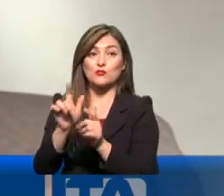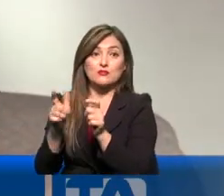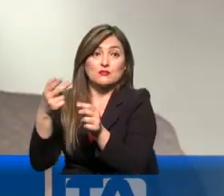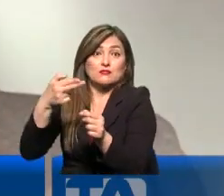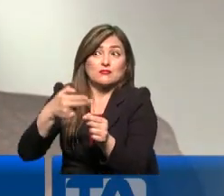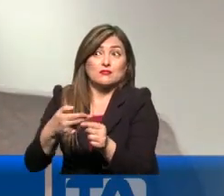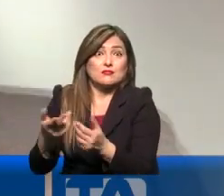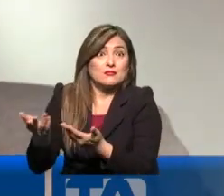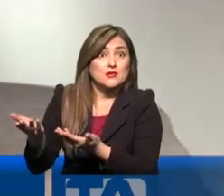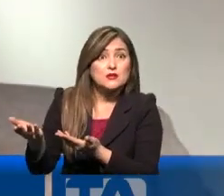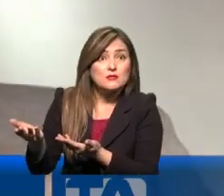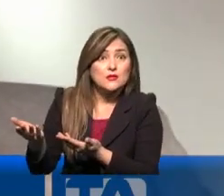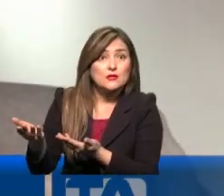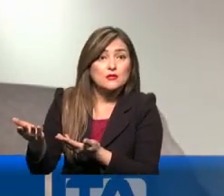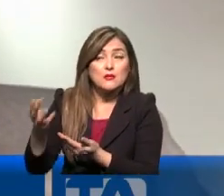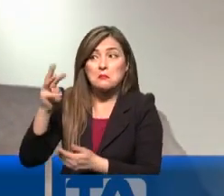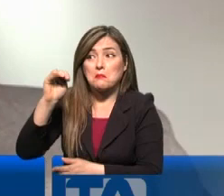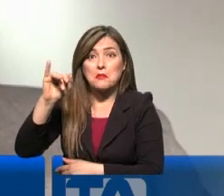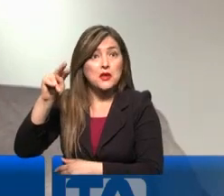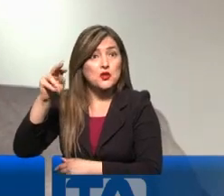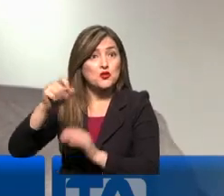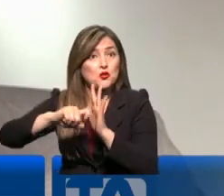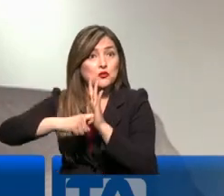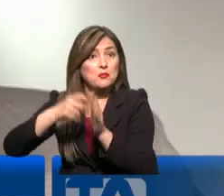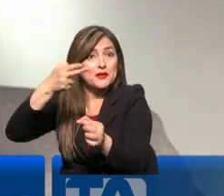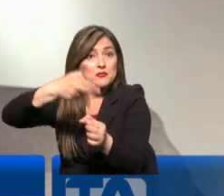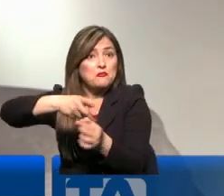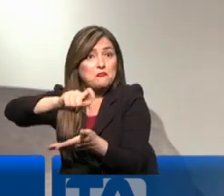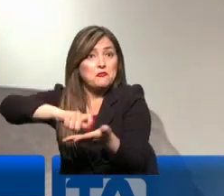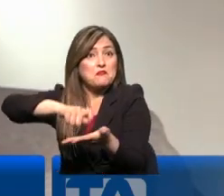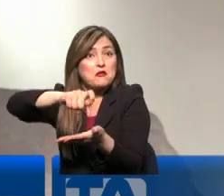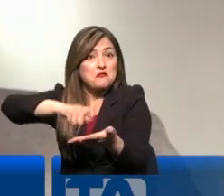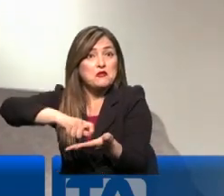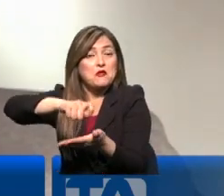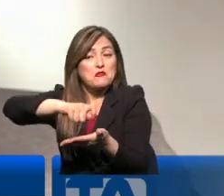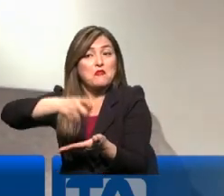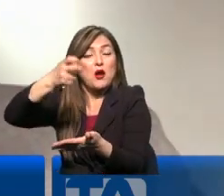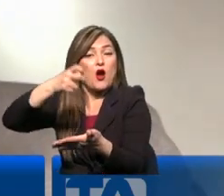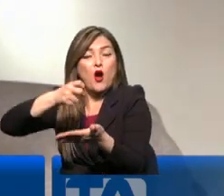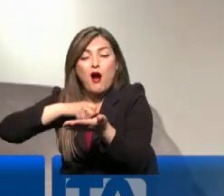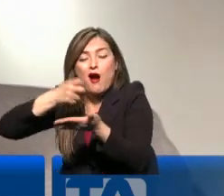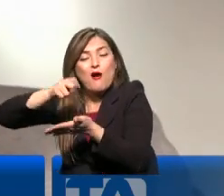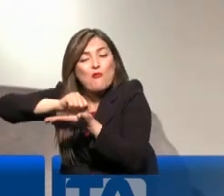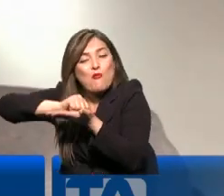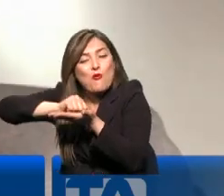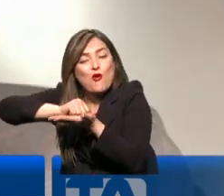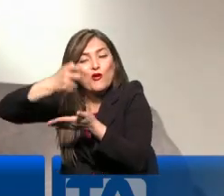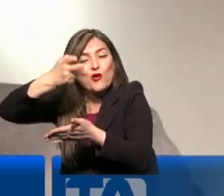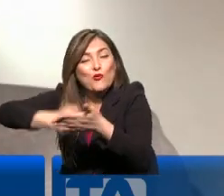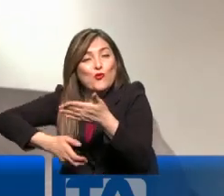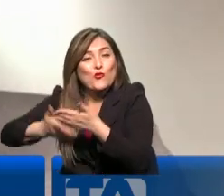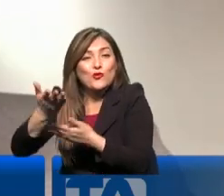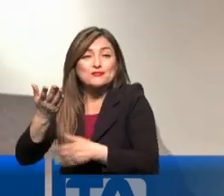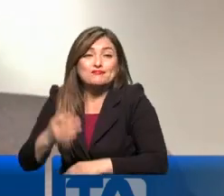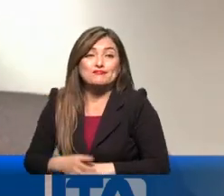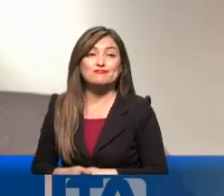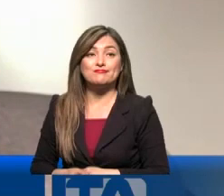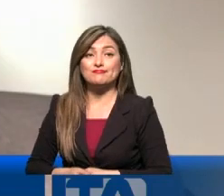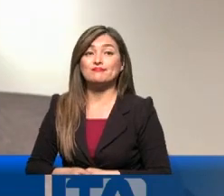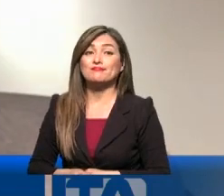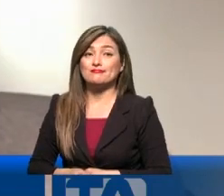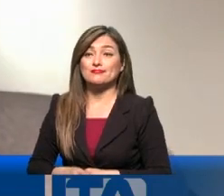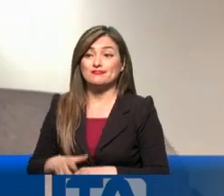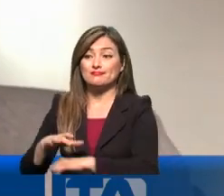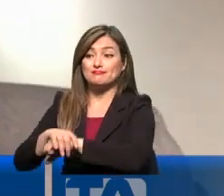participaron en los hechos. Miño de la Contraloría participó firmando las resoluciones de desvanecimiento de glosas y no